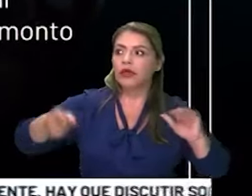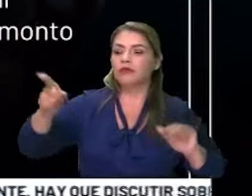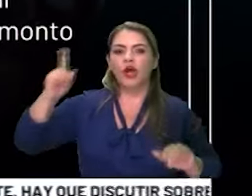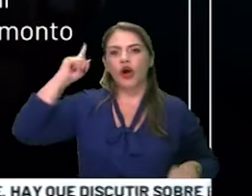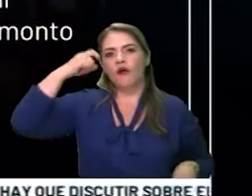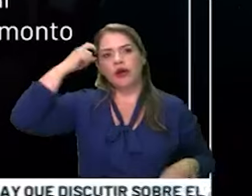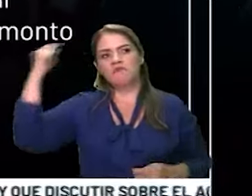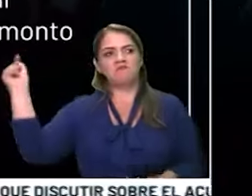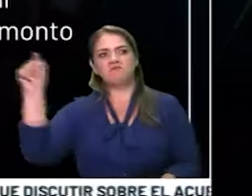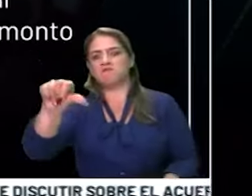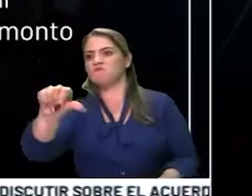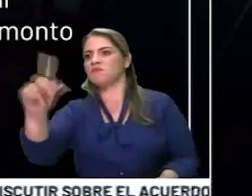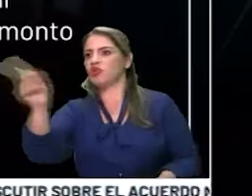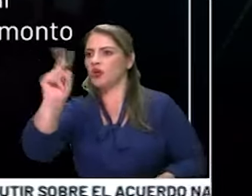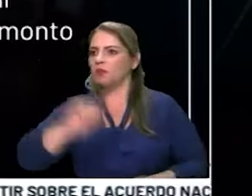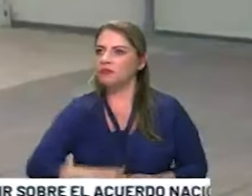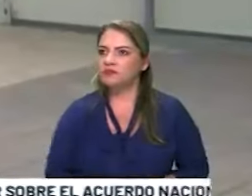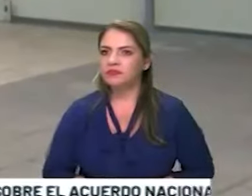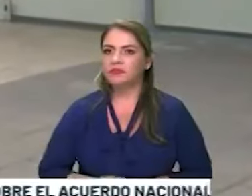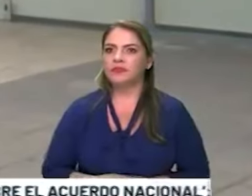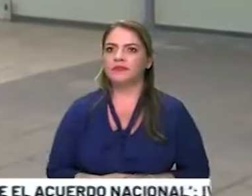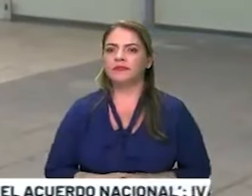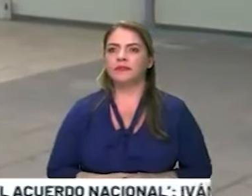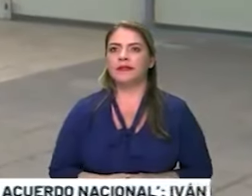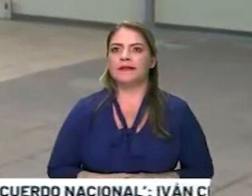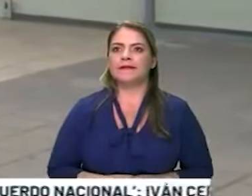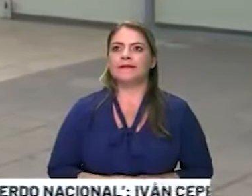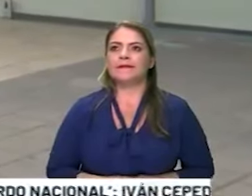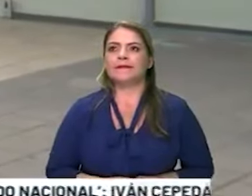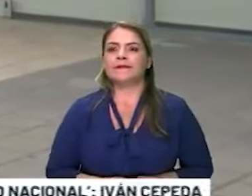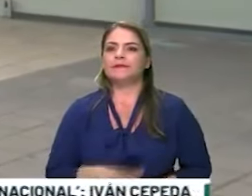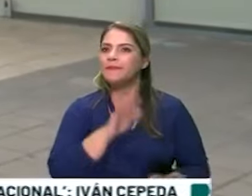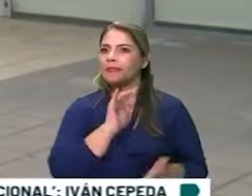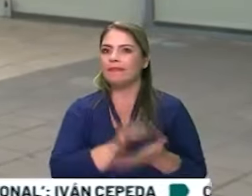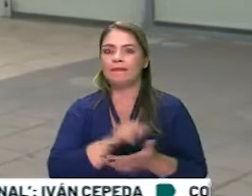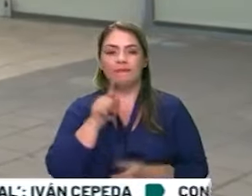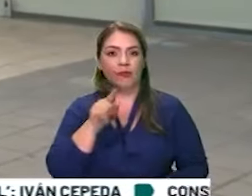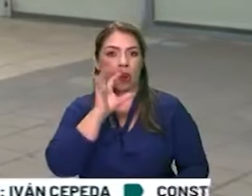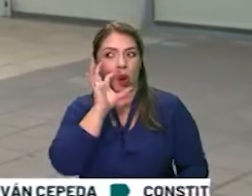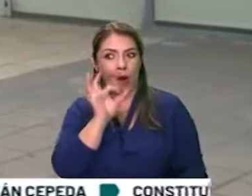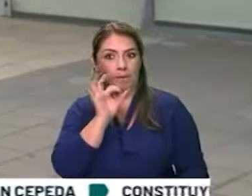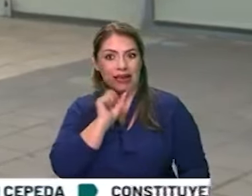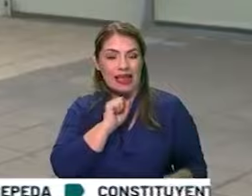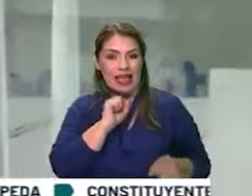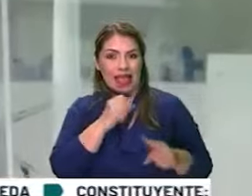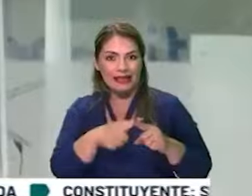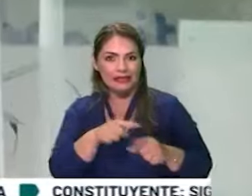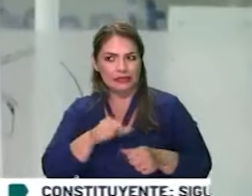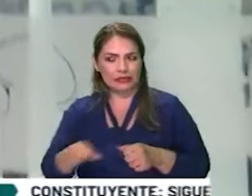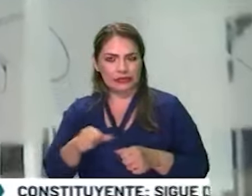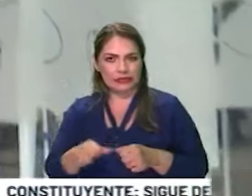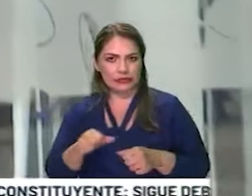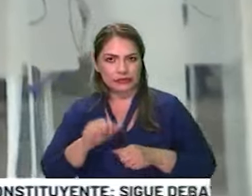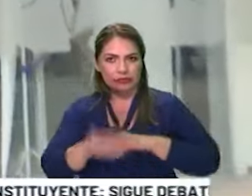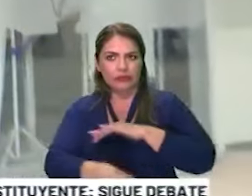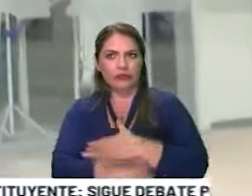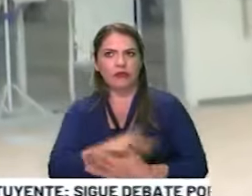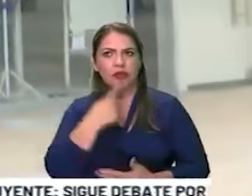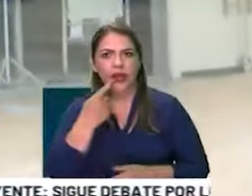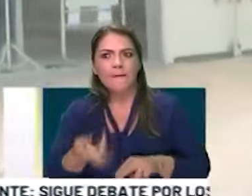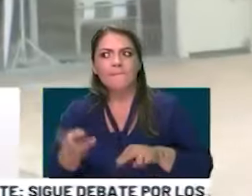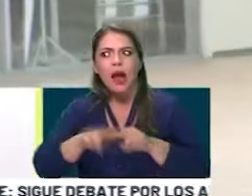el monto total adeudado Asimismo echeverri recalcó que el gobierno Petro no aumentó el monto del pago por afiliado para